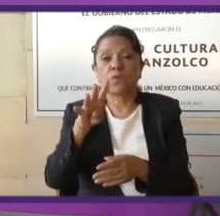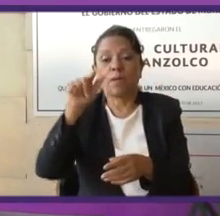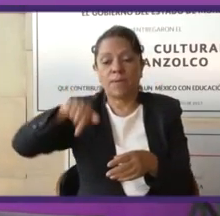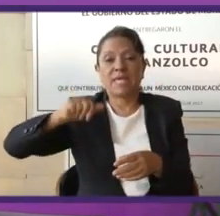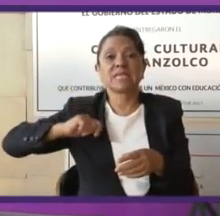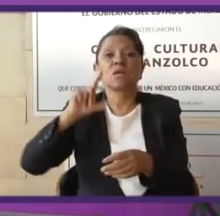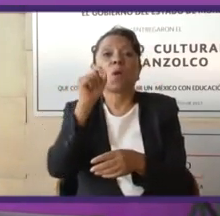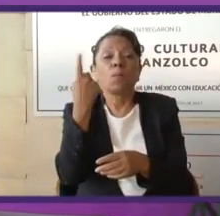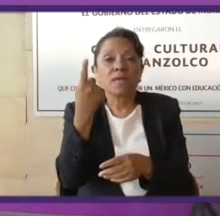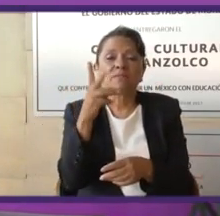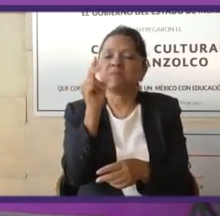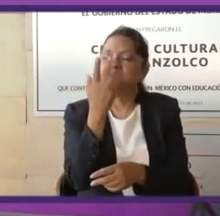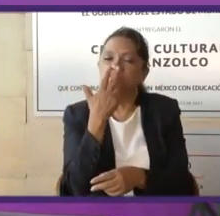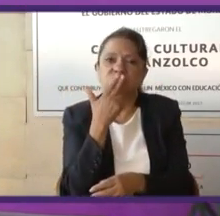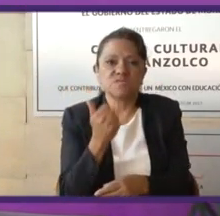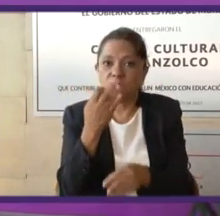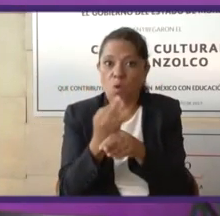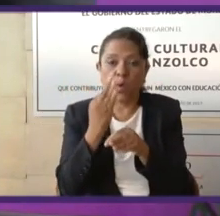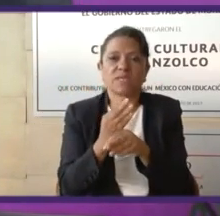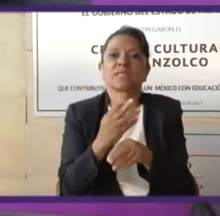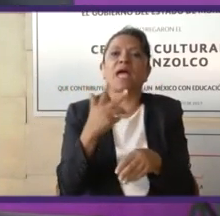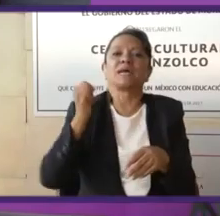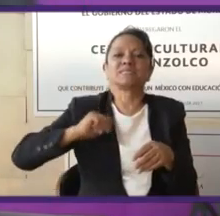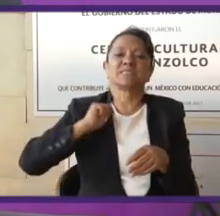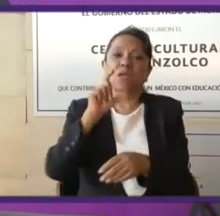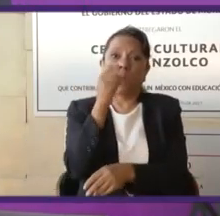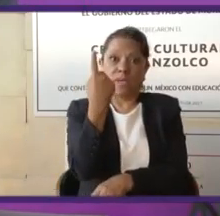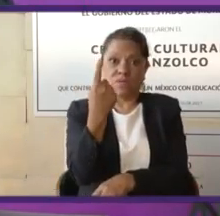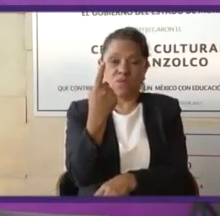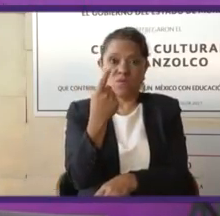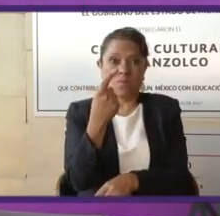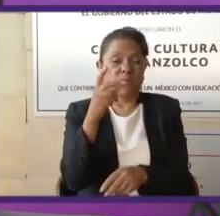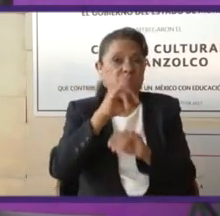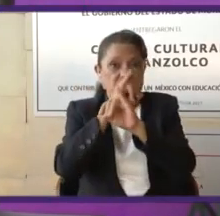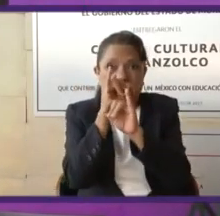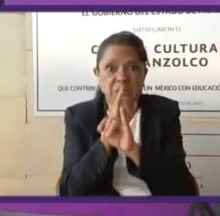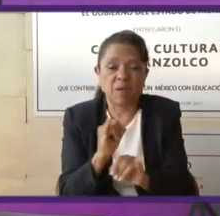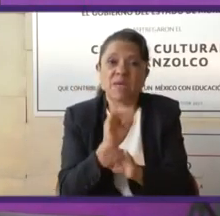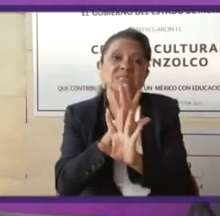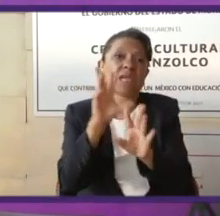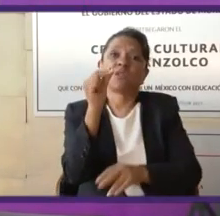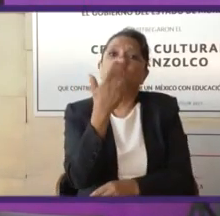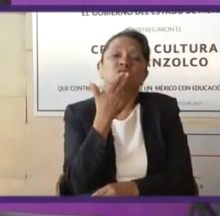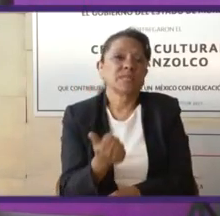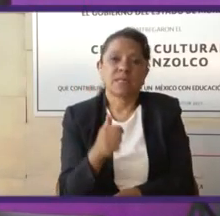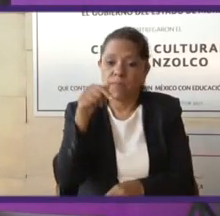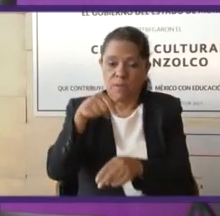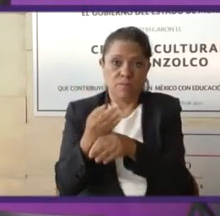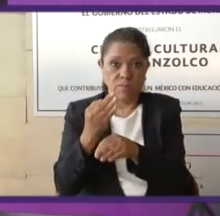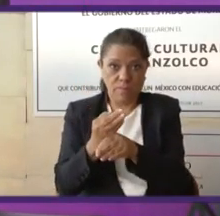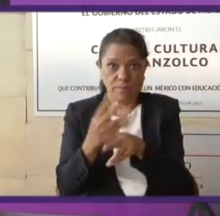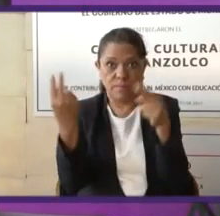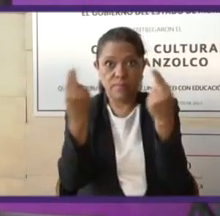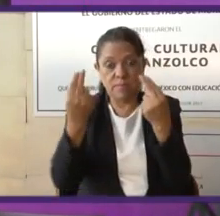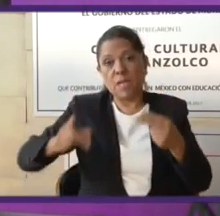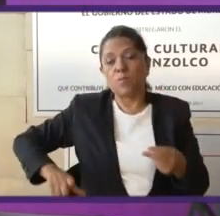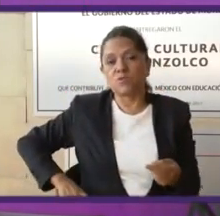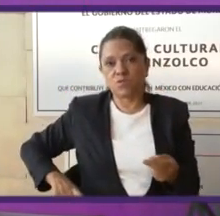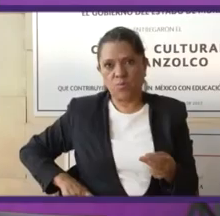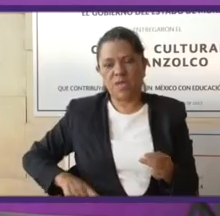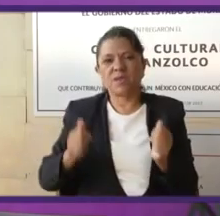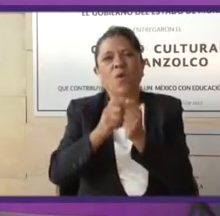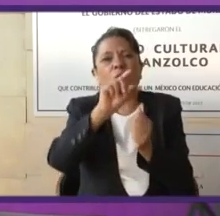útiles necesariamente en el siglo XXI, es más, no son útiles en el siglo XXI. Y necesitamos gobiernos con